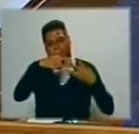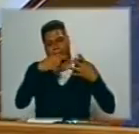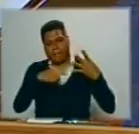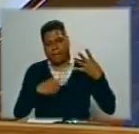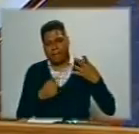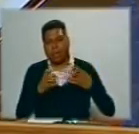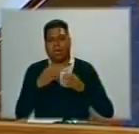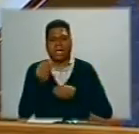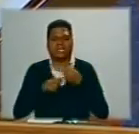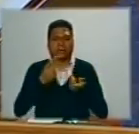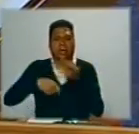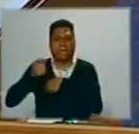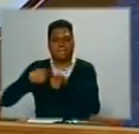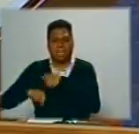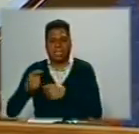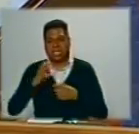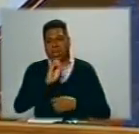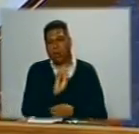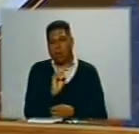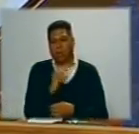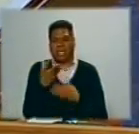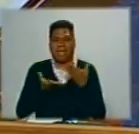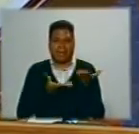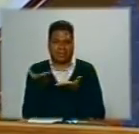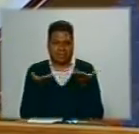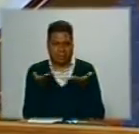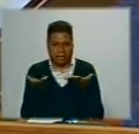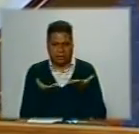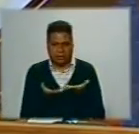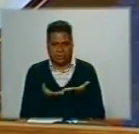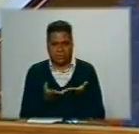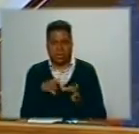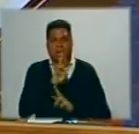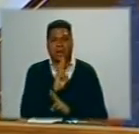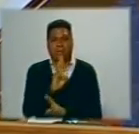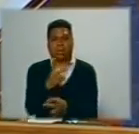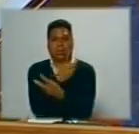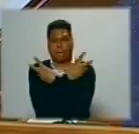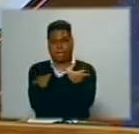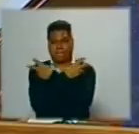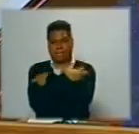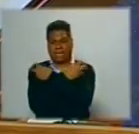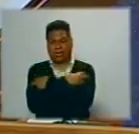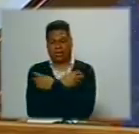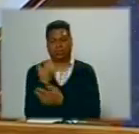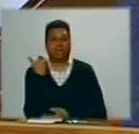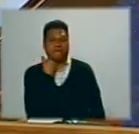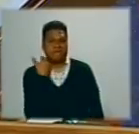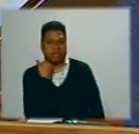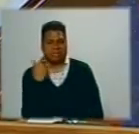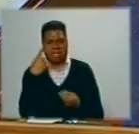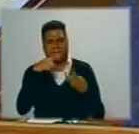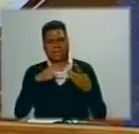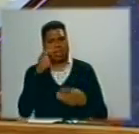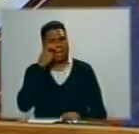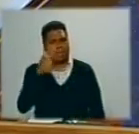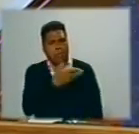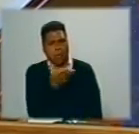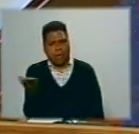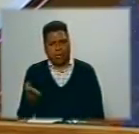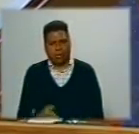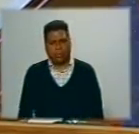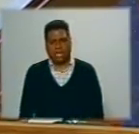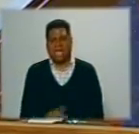o comercialización de bienes o prestación de servicios que puedan resultar peligrosos o nocivos para la salud de la población, en ningún